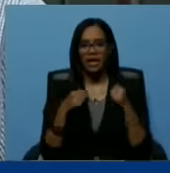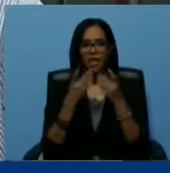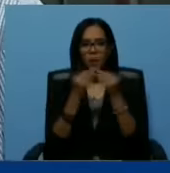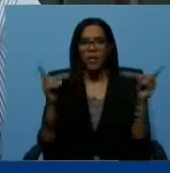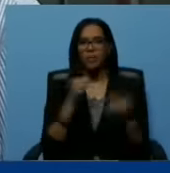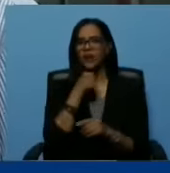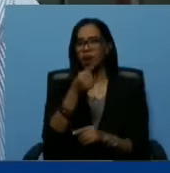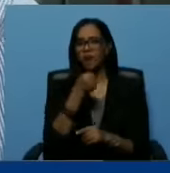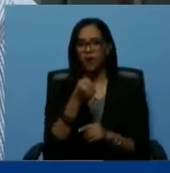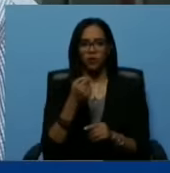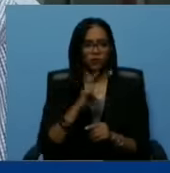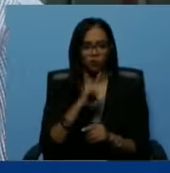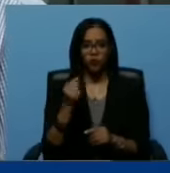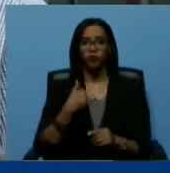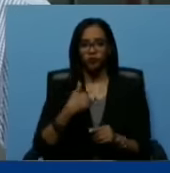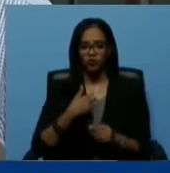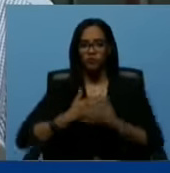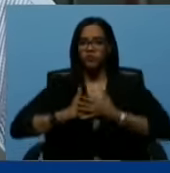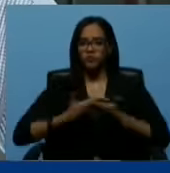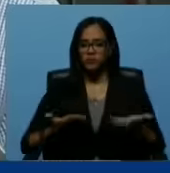el garante de la negociación de paz.